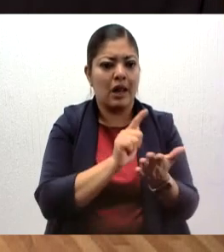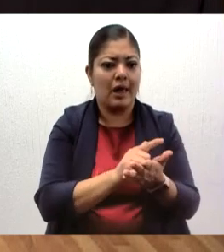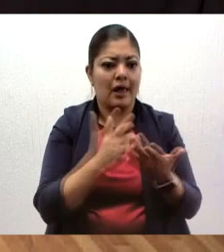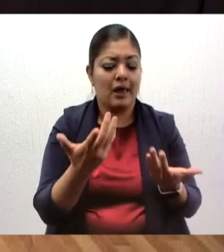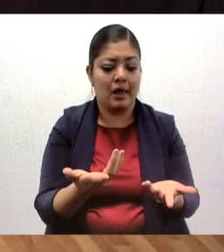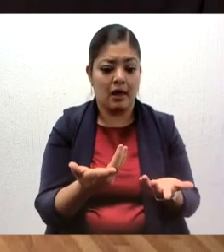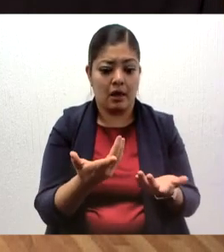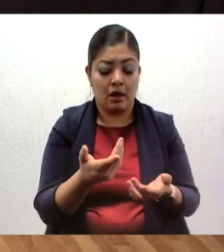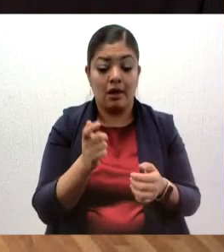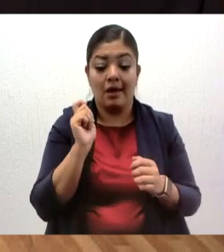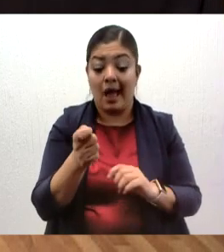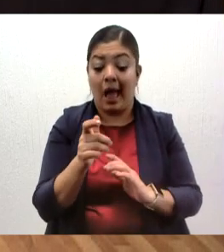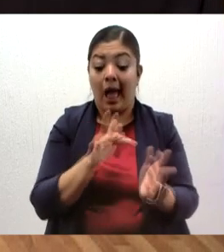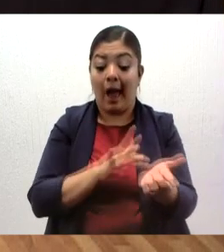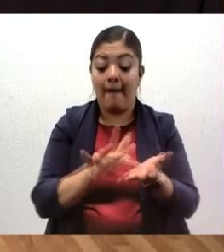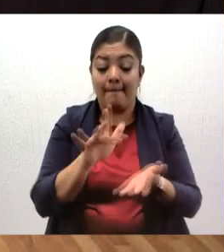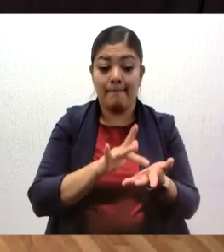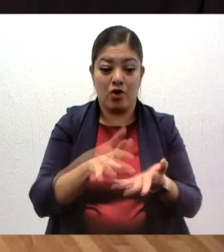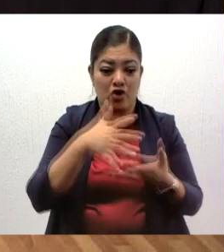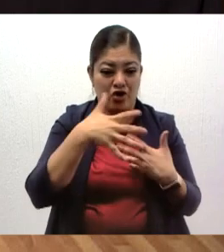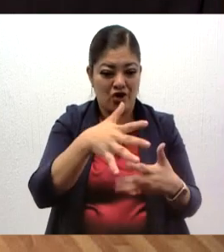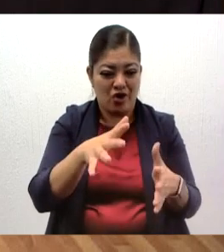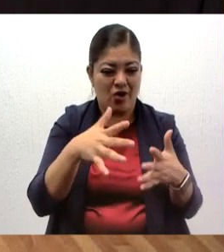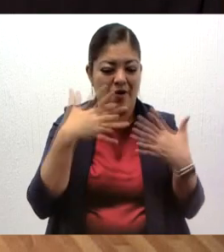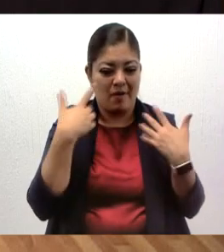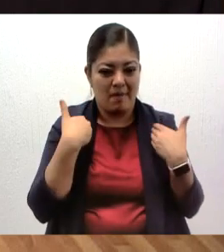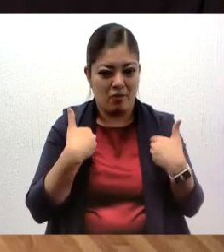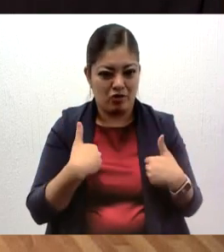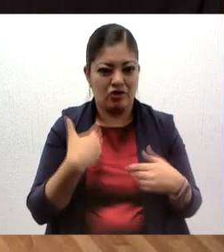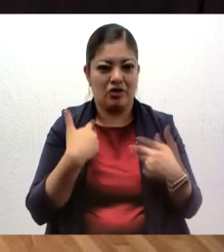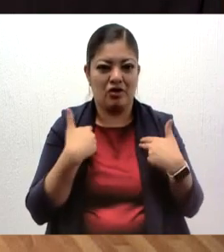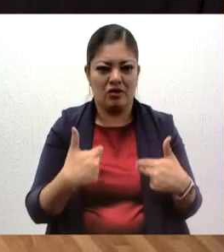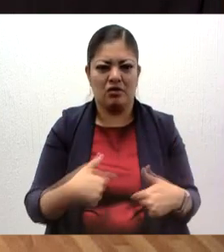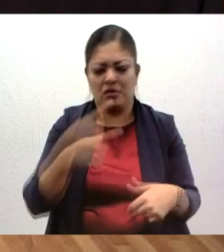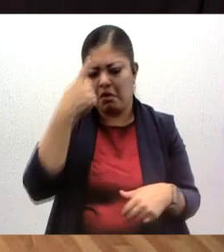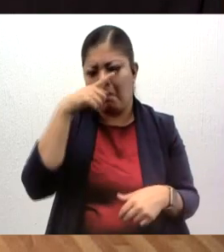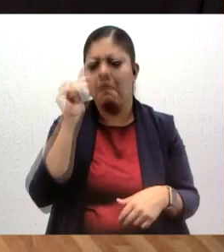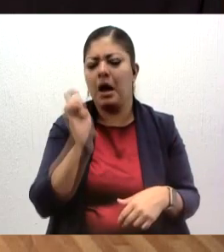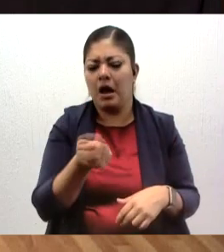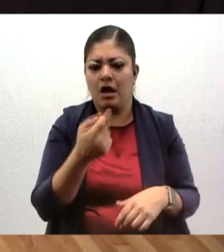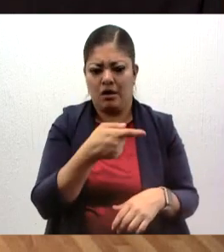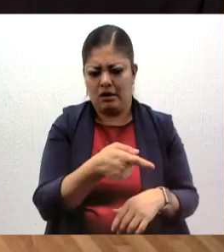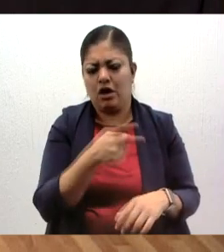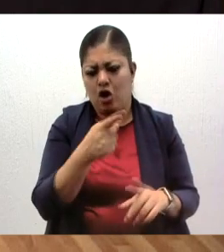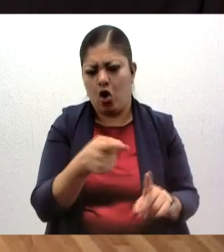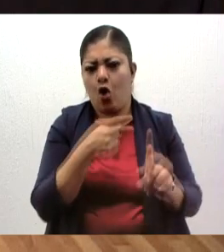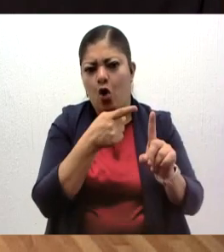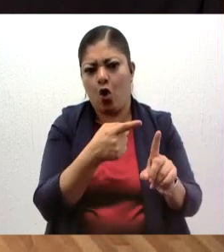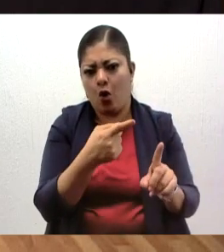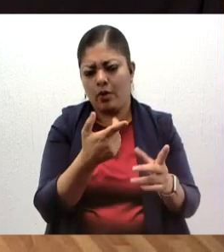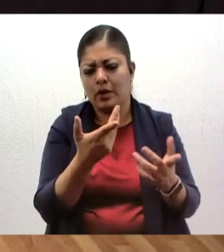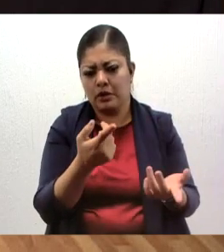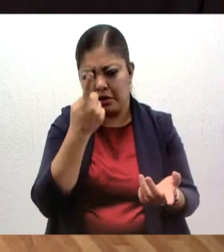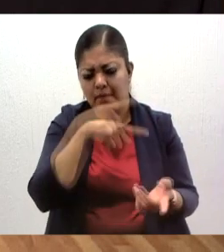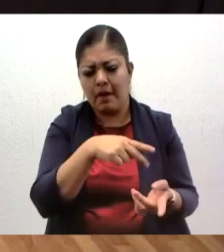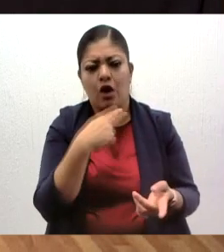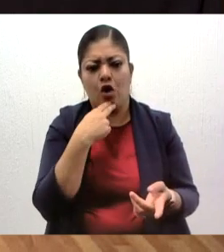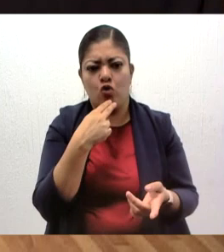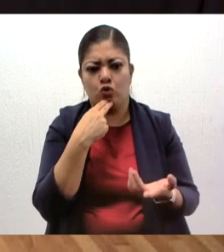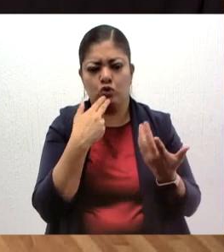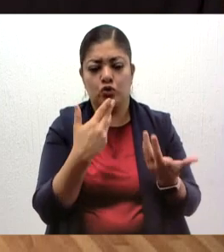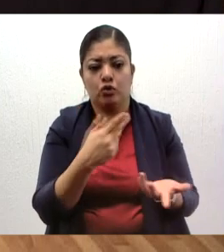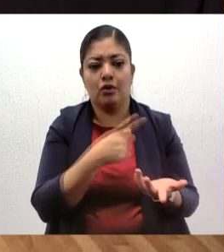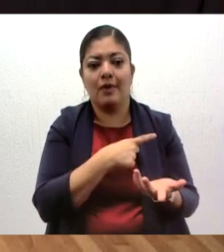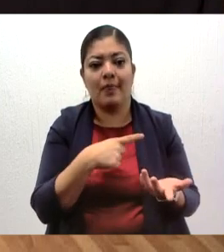de apoyos que tienen un objetivo personalizado o un un funcionamiento personalizado deben suspenderse en